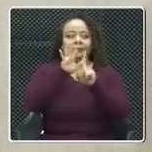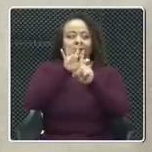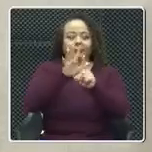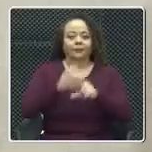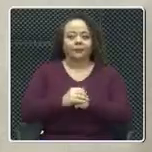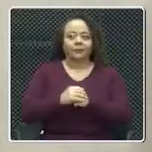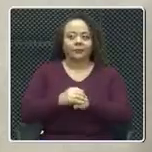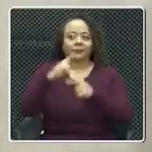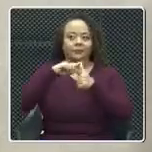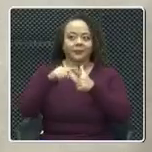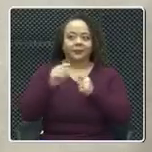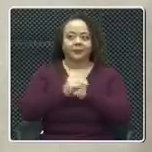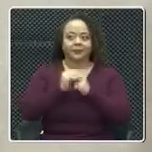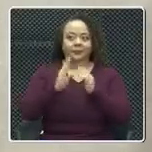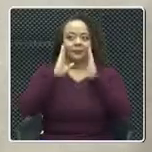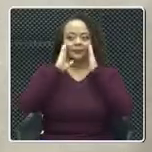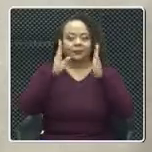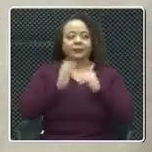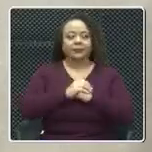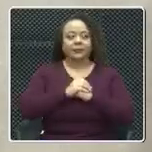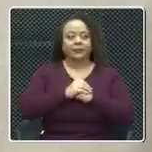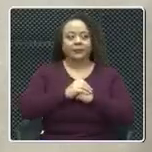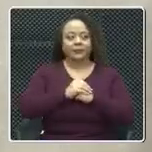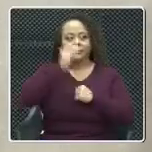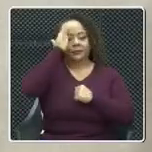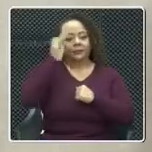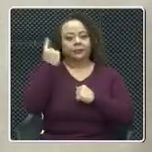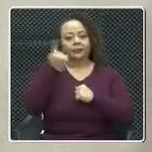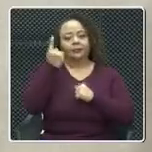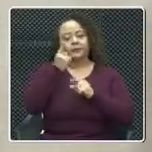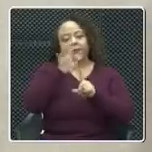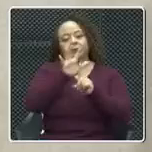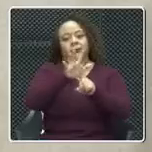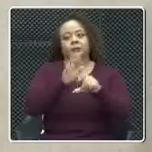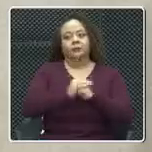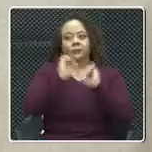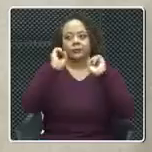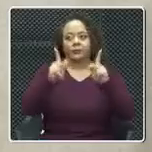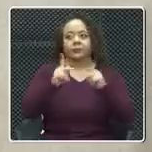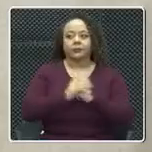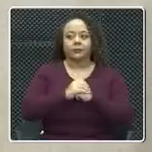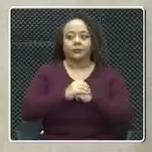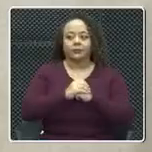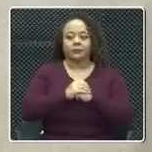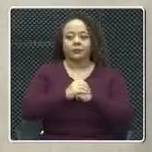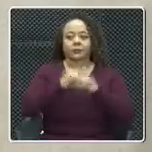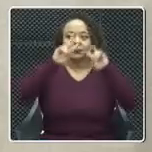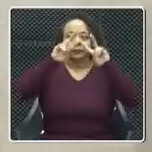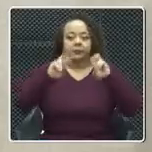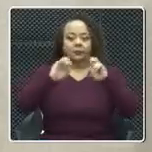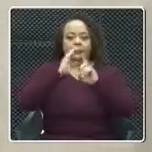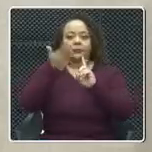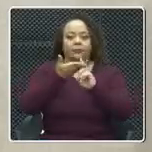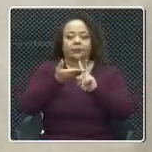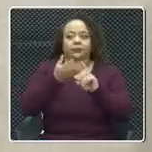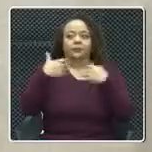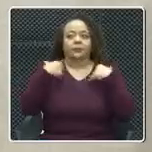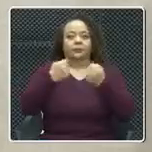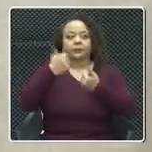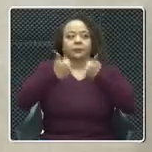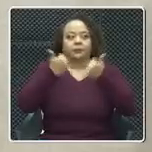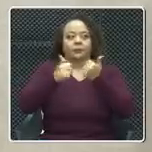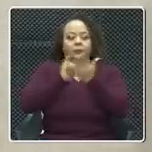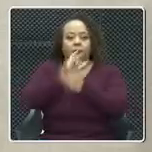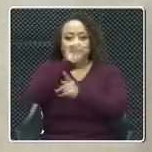¿verdad? Entonces atendámosla porque simplemente sufrió acoso. No es, ok, analicemos cuál es el daño en la salud que